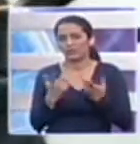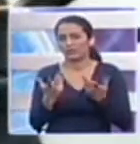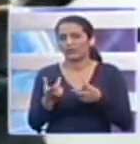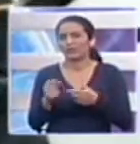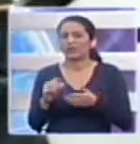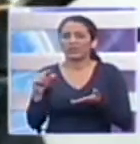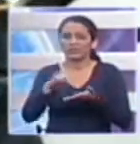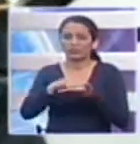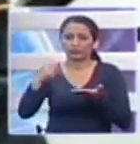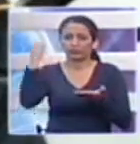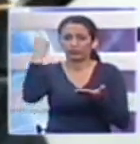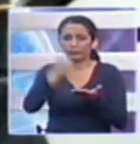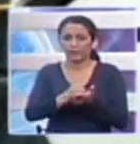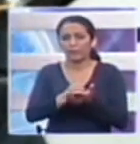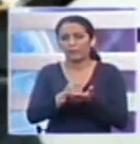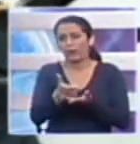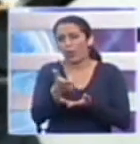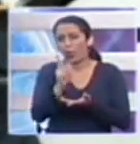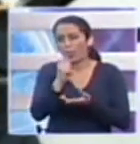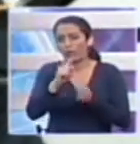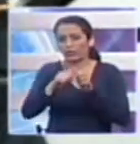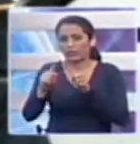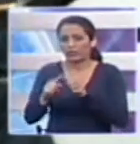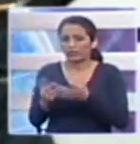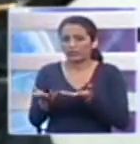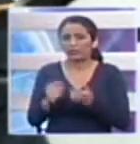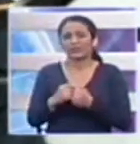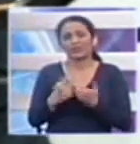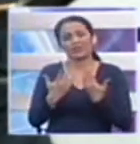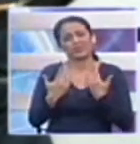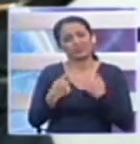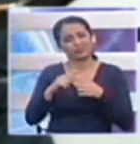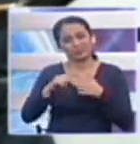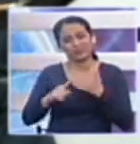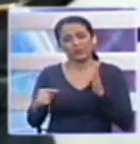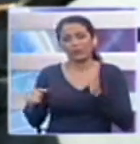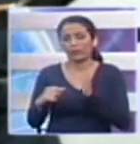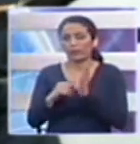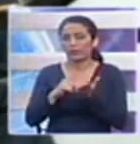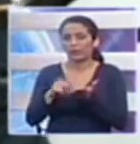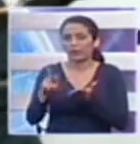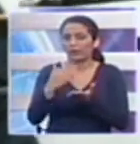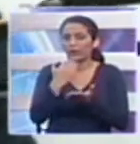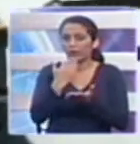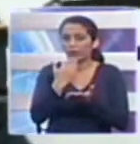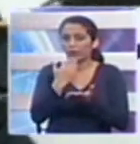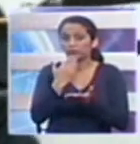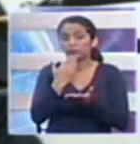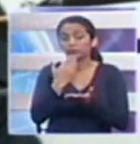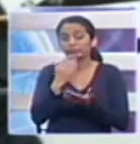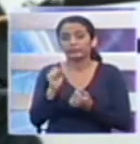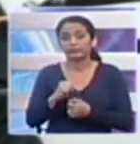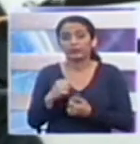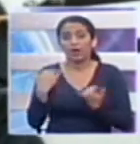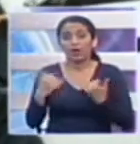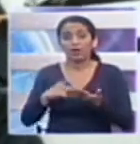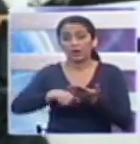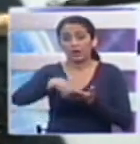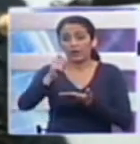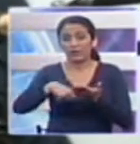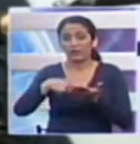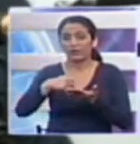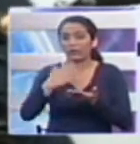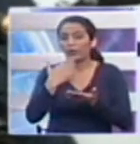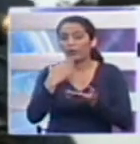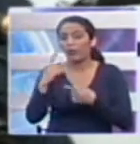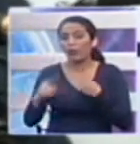Porque el gran desafío no es la firma del acuerdo en sí, porque la firma se puede dar el otro año, se va a dar. El gran desafío era